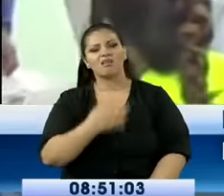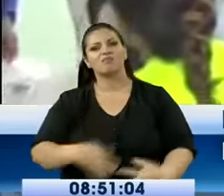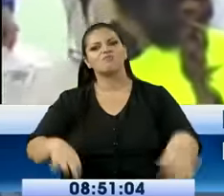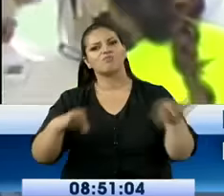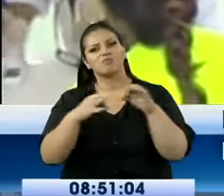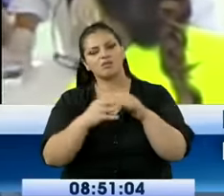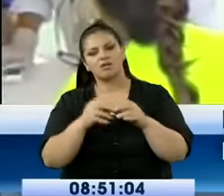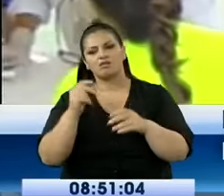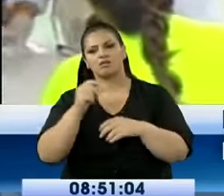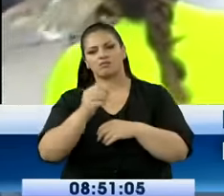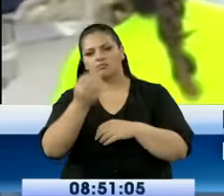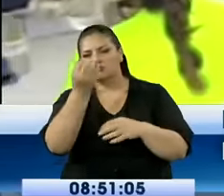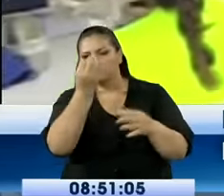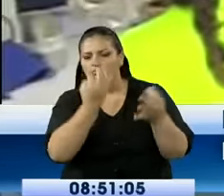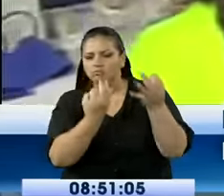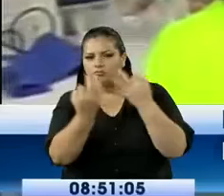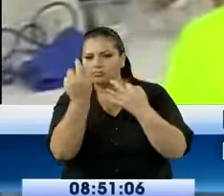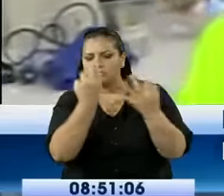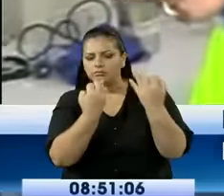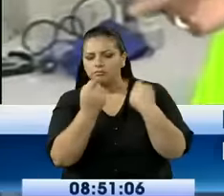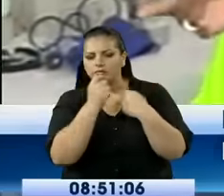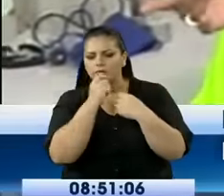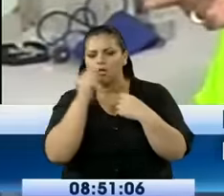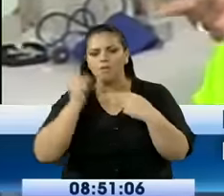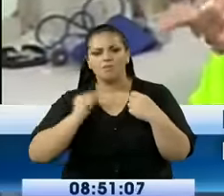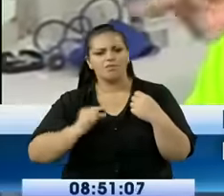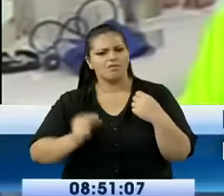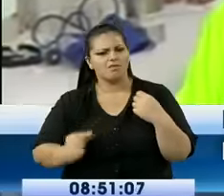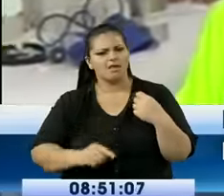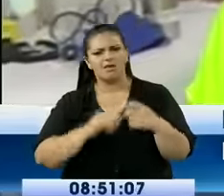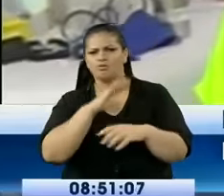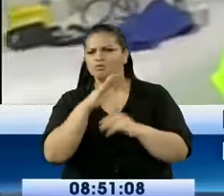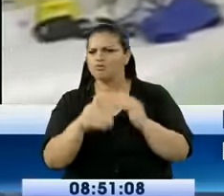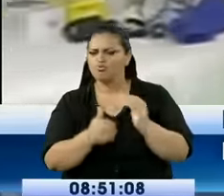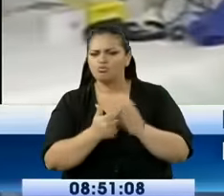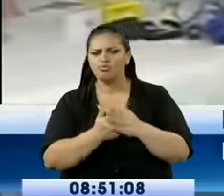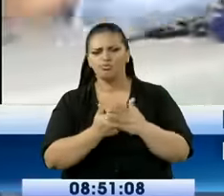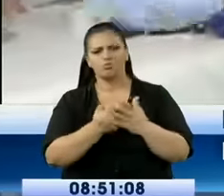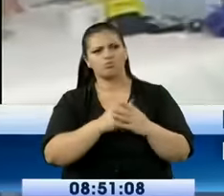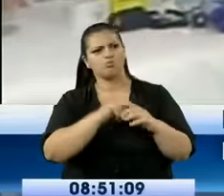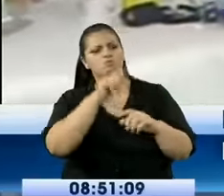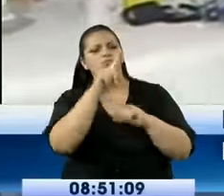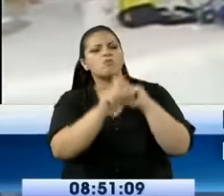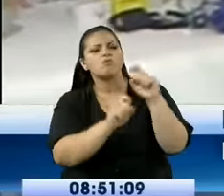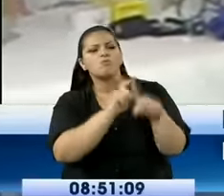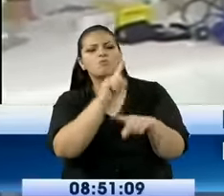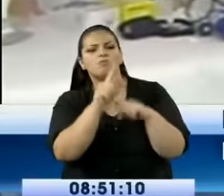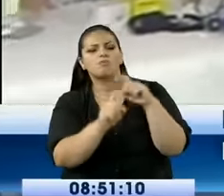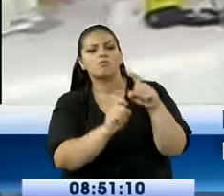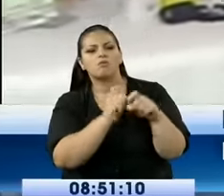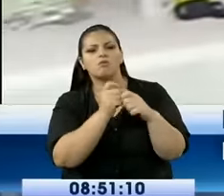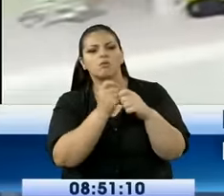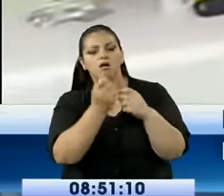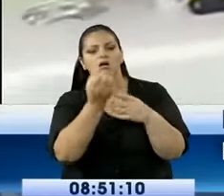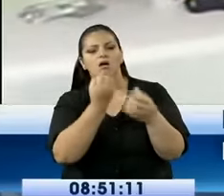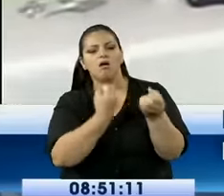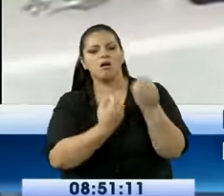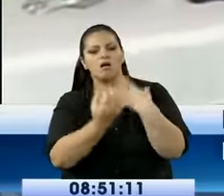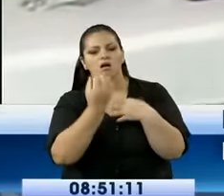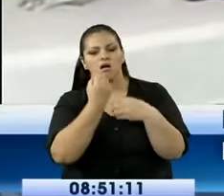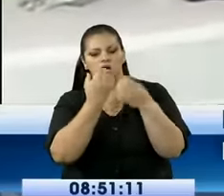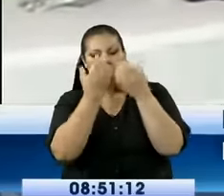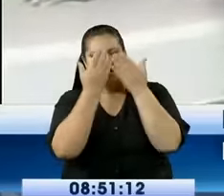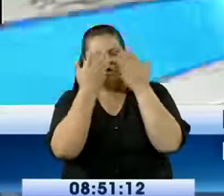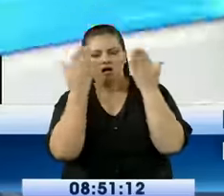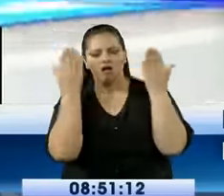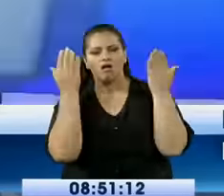consultarlo con las citas médicas que usted tenga y también con la nutricionista. Es muy importante.